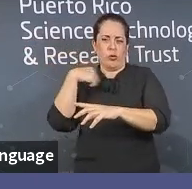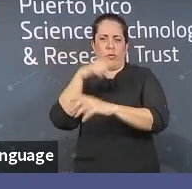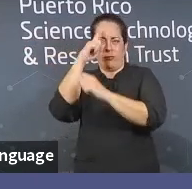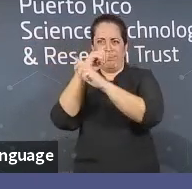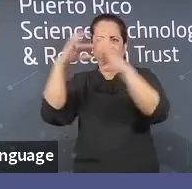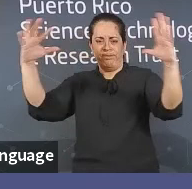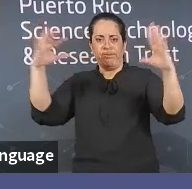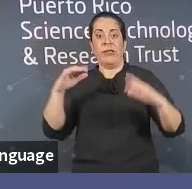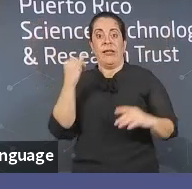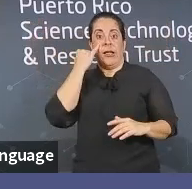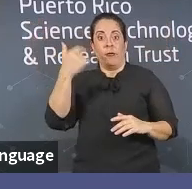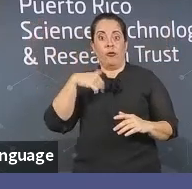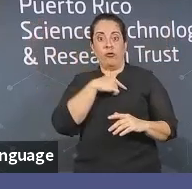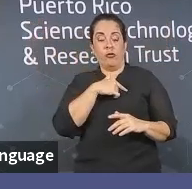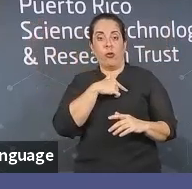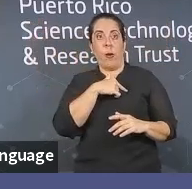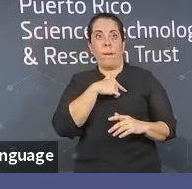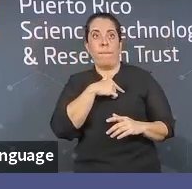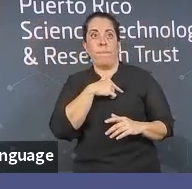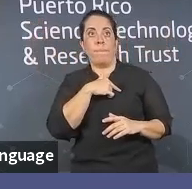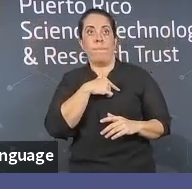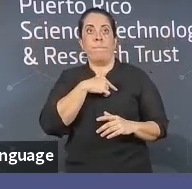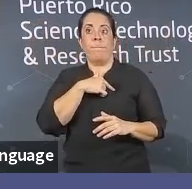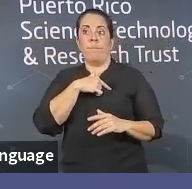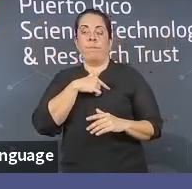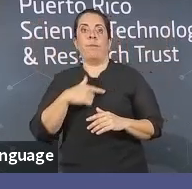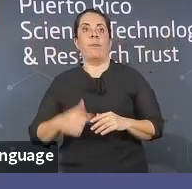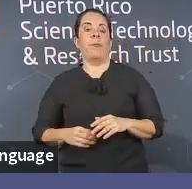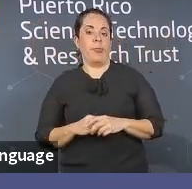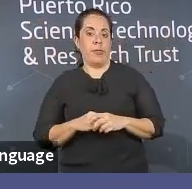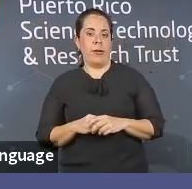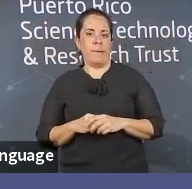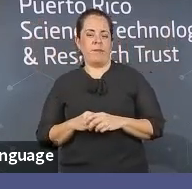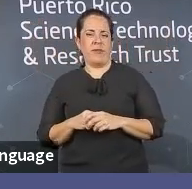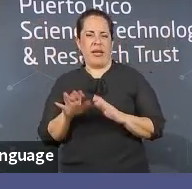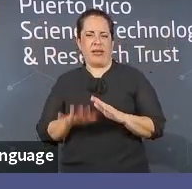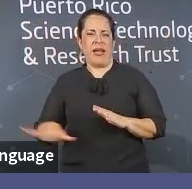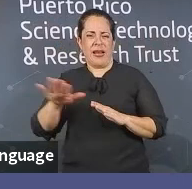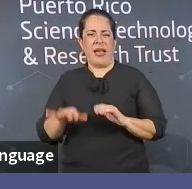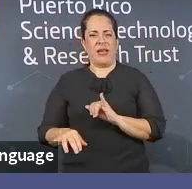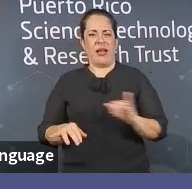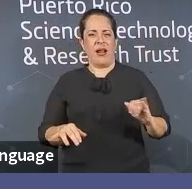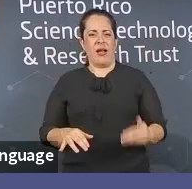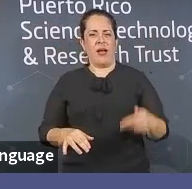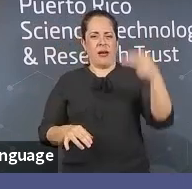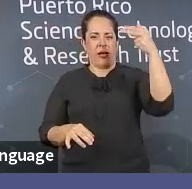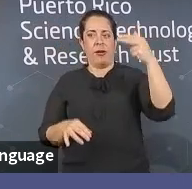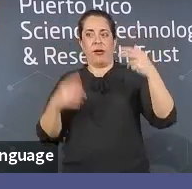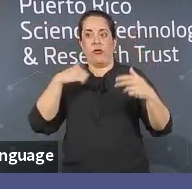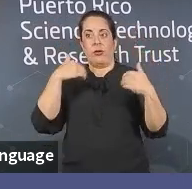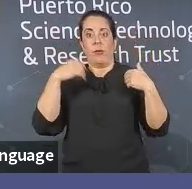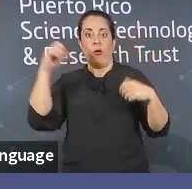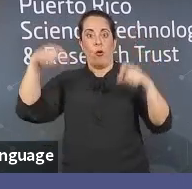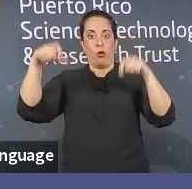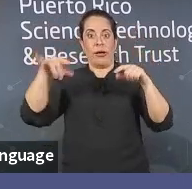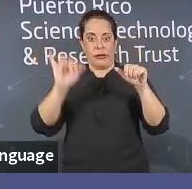una aplicación en la esquina izquierda superior, donde tenemos gotas de ese tamaño, sí,